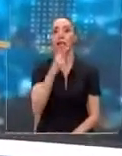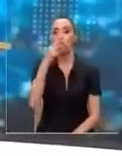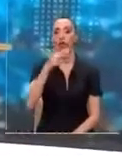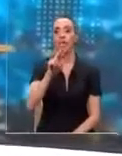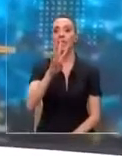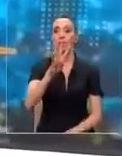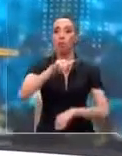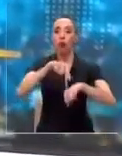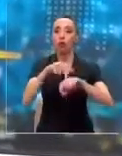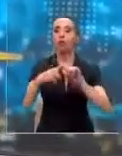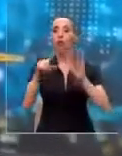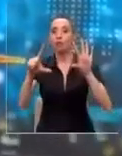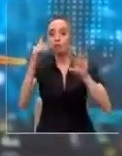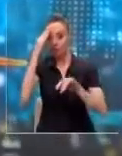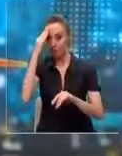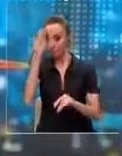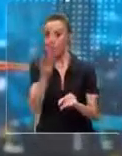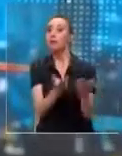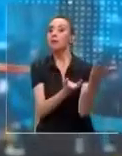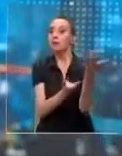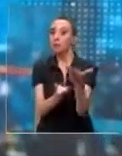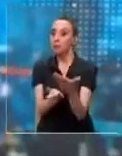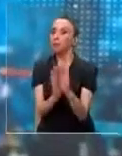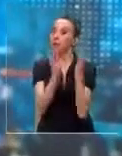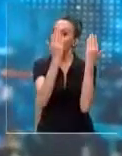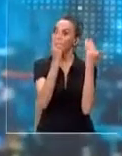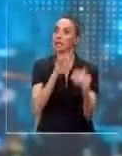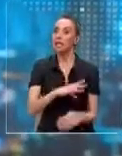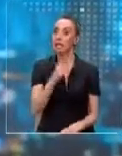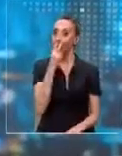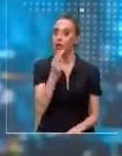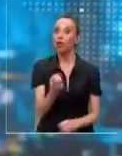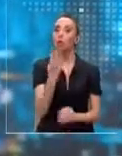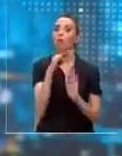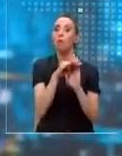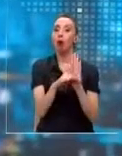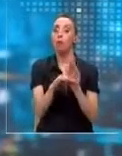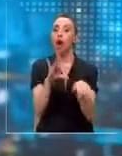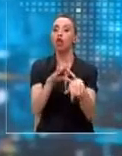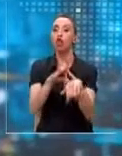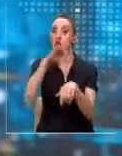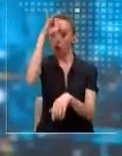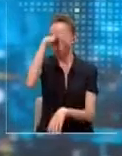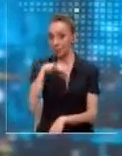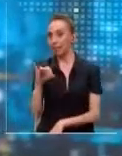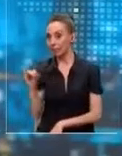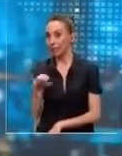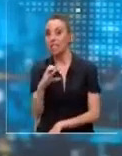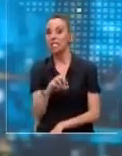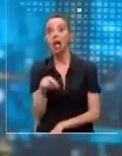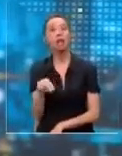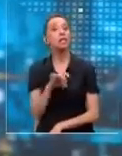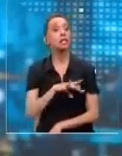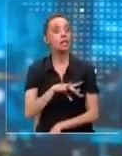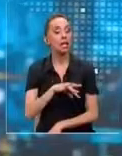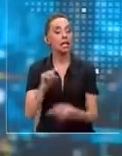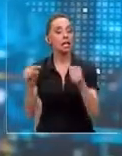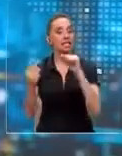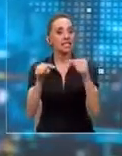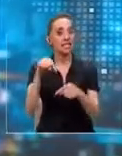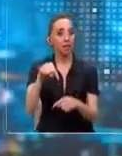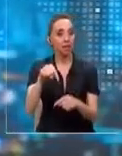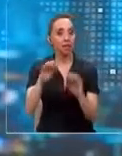esto sí nos estamos despidiendo, pero los dejamos invitados porque en Chilevisión viene un nuevo capítulo del Doctor Milán. Claro que sí, en CNN Chile, aquí se